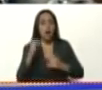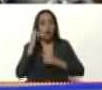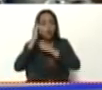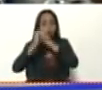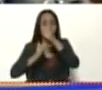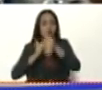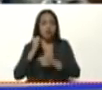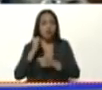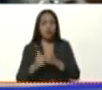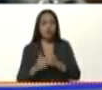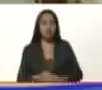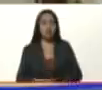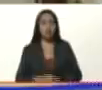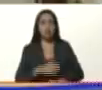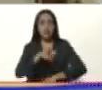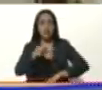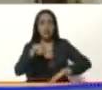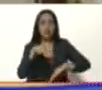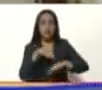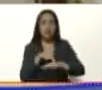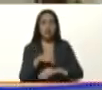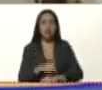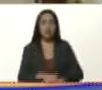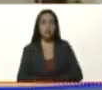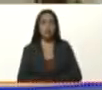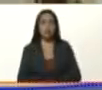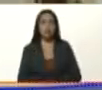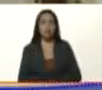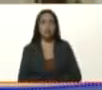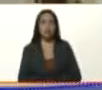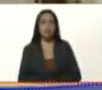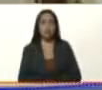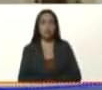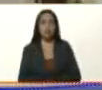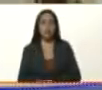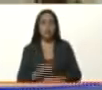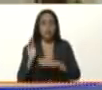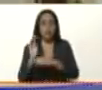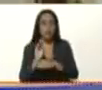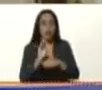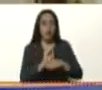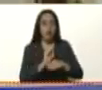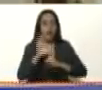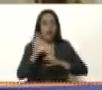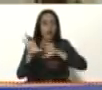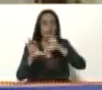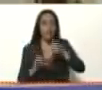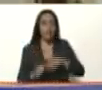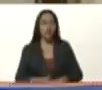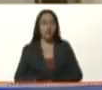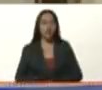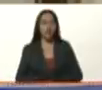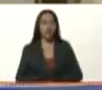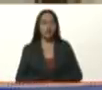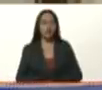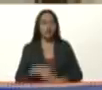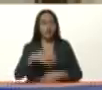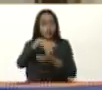Y China creó un modelo exitoso para enfrentar, contener la